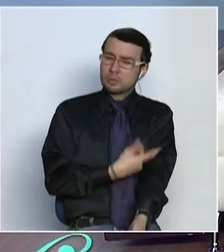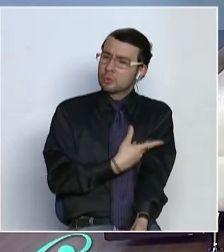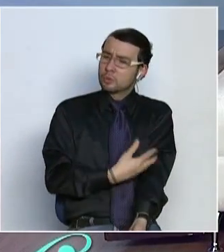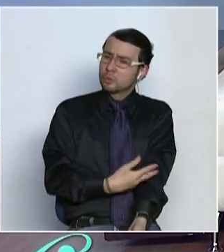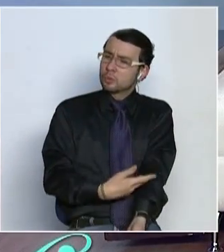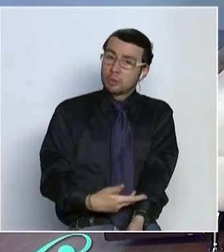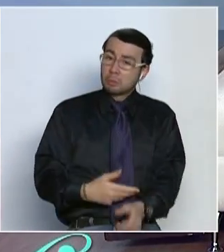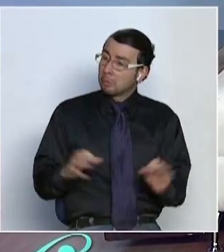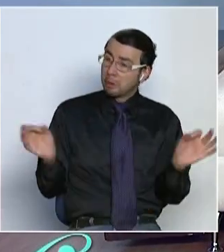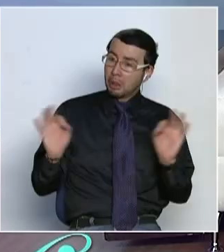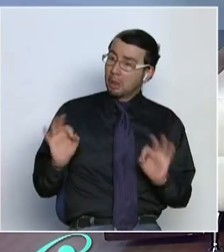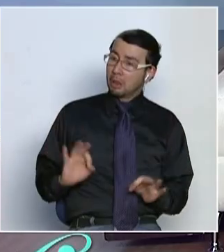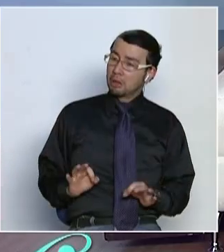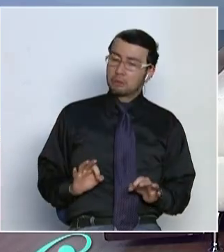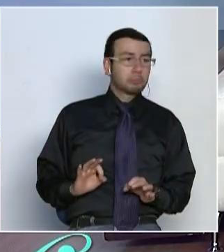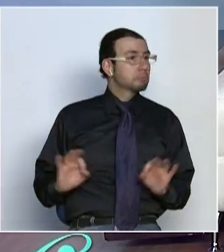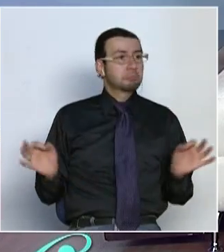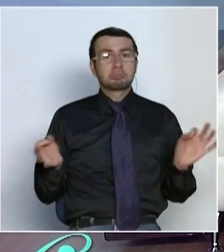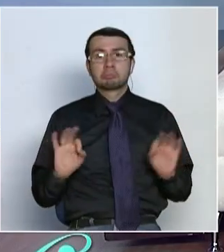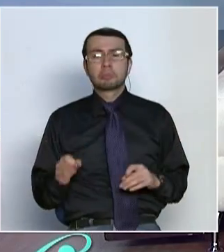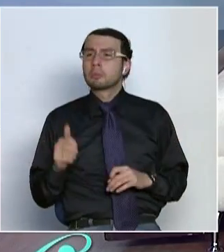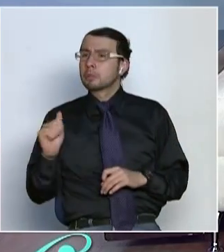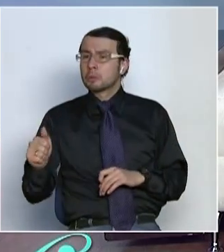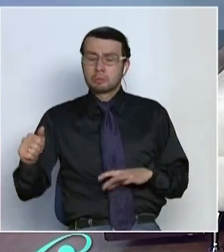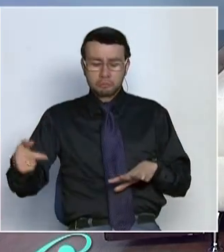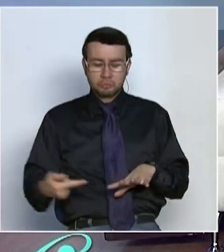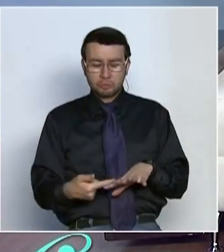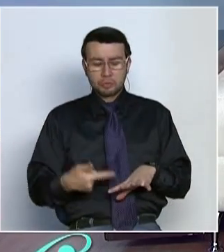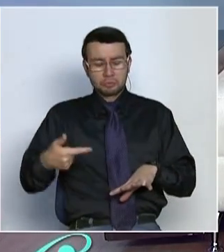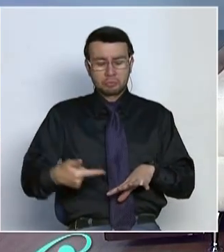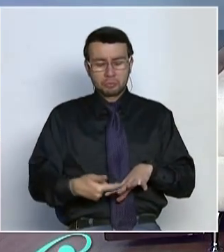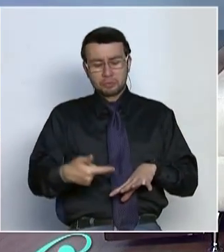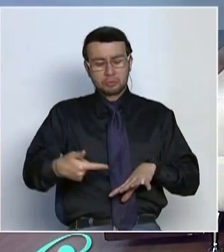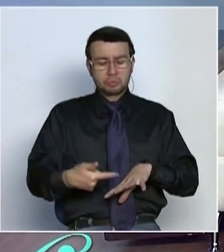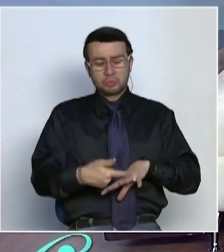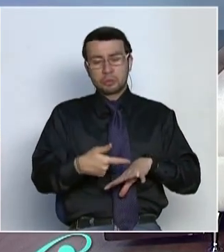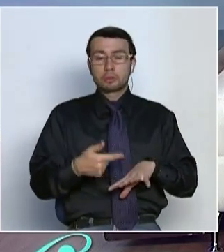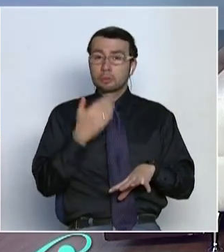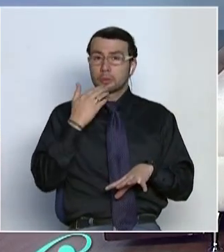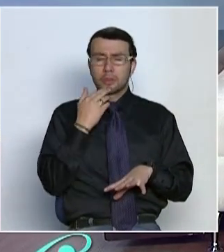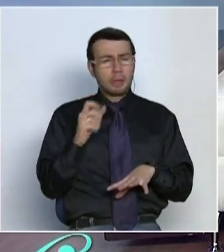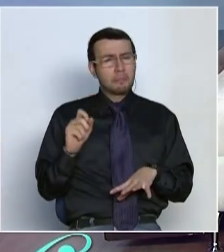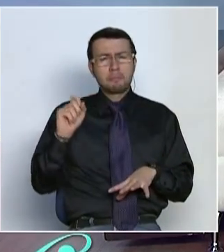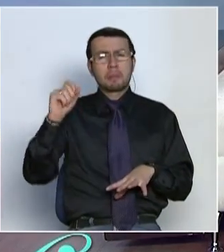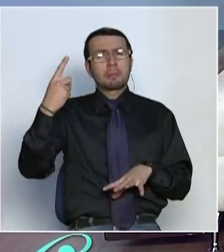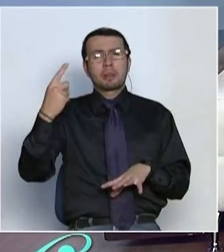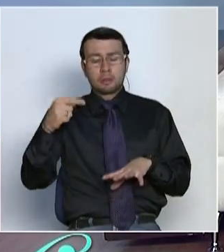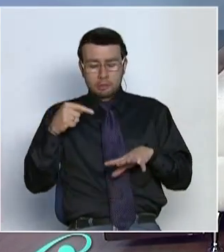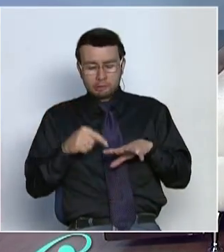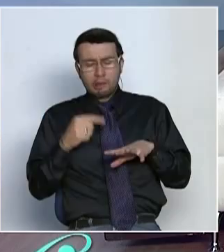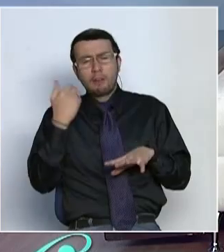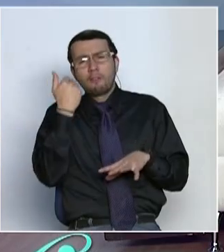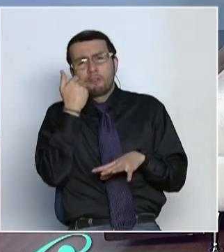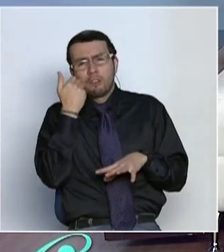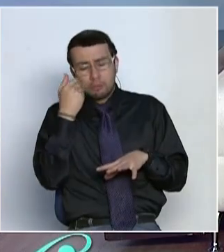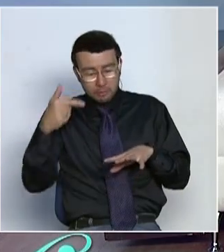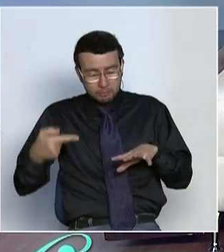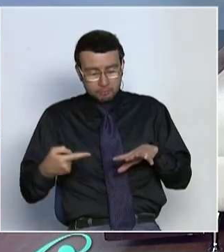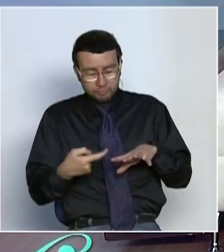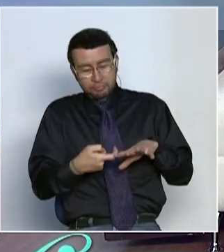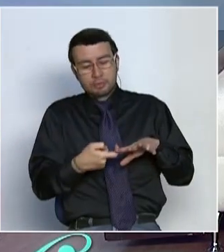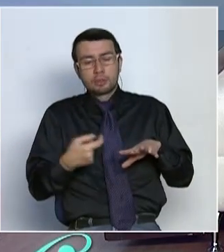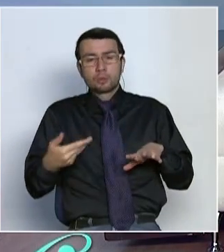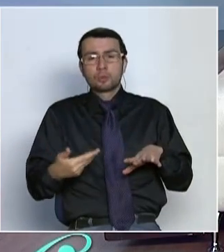uno de exámenes, nada, no. Él solamente me infiltró este dedo que fue el que primero se me enfermó y ya,